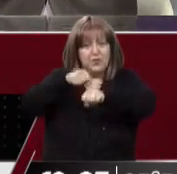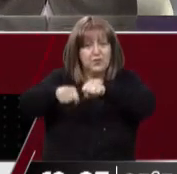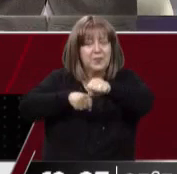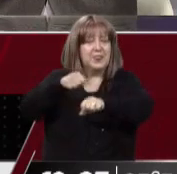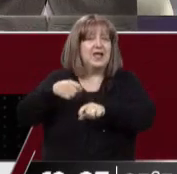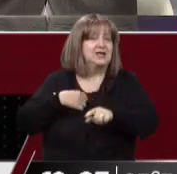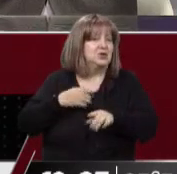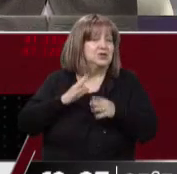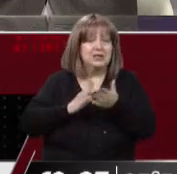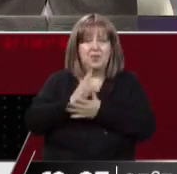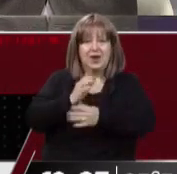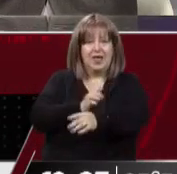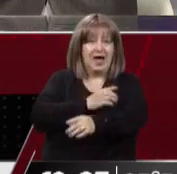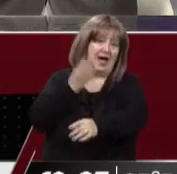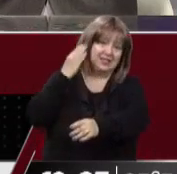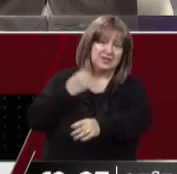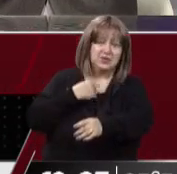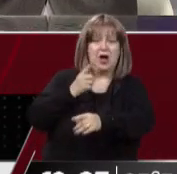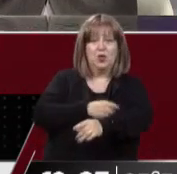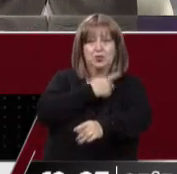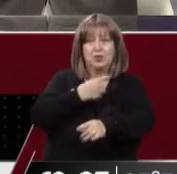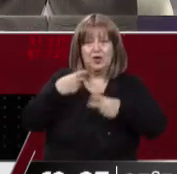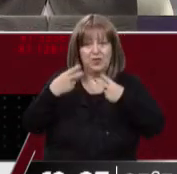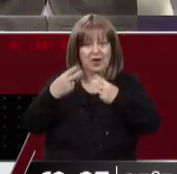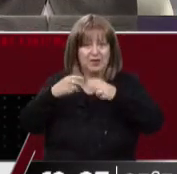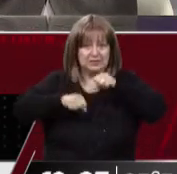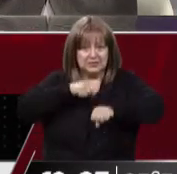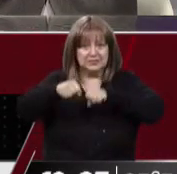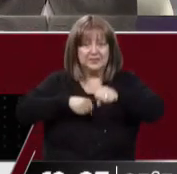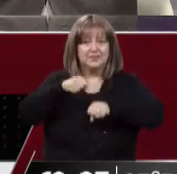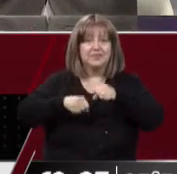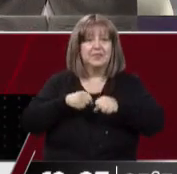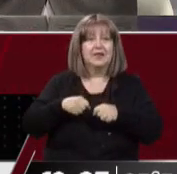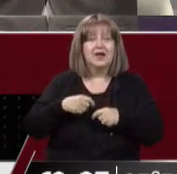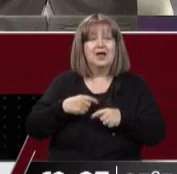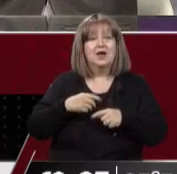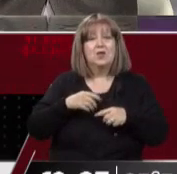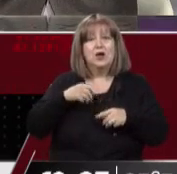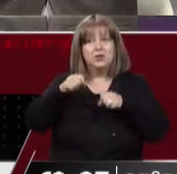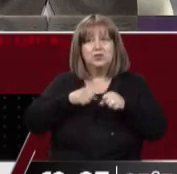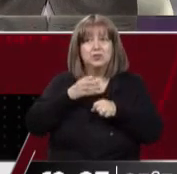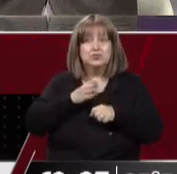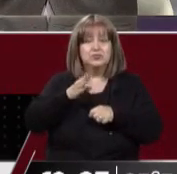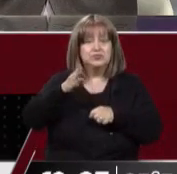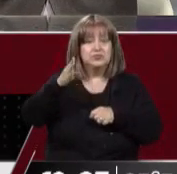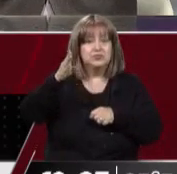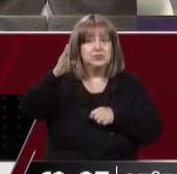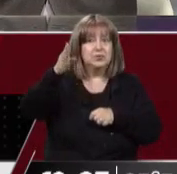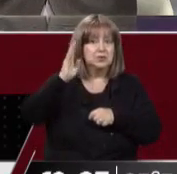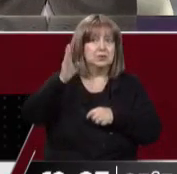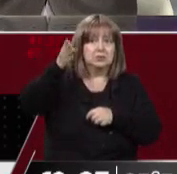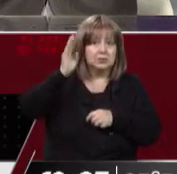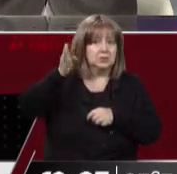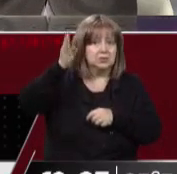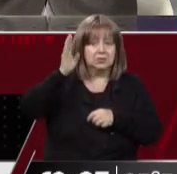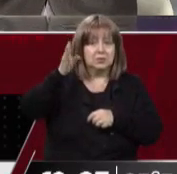empecé a viajar así, le comenté a los chicos, este es un viaje de ida, ya después te das cuenta que no, realmente no tenés límites, todo lo